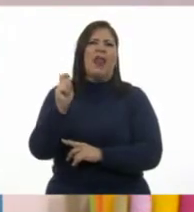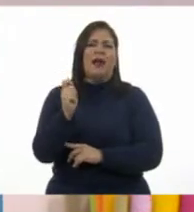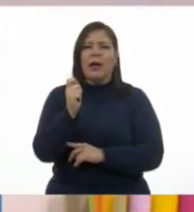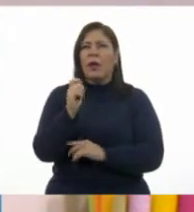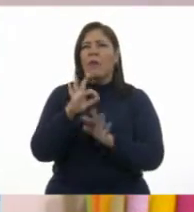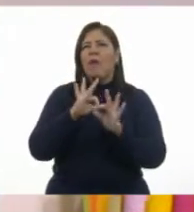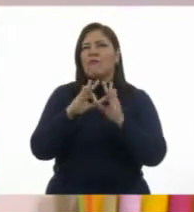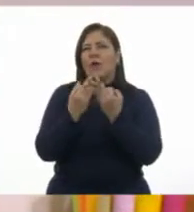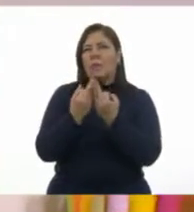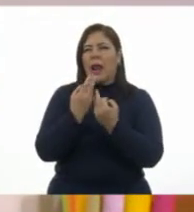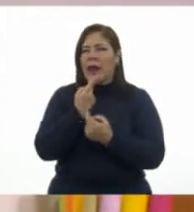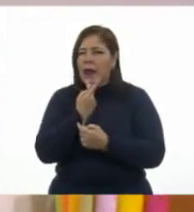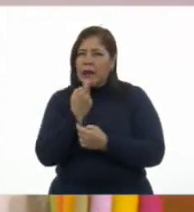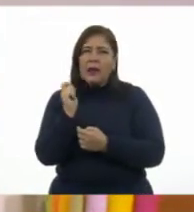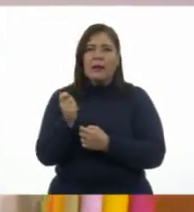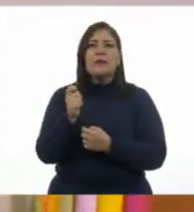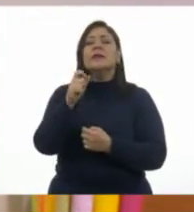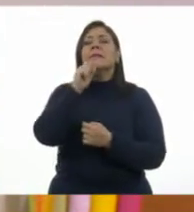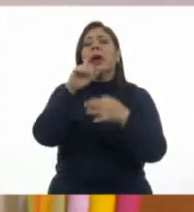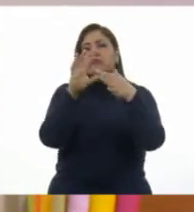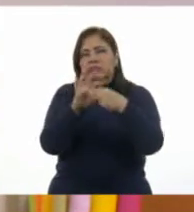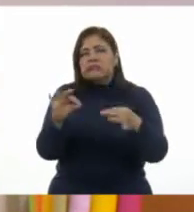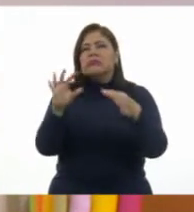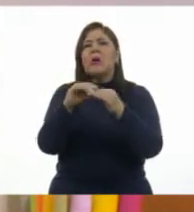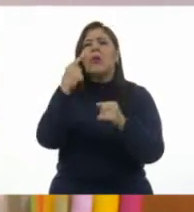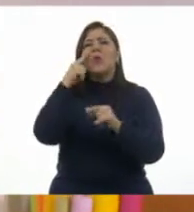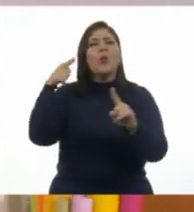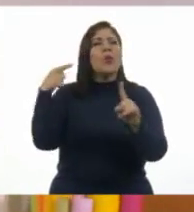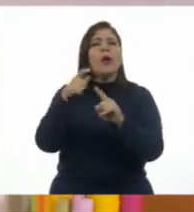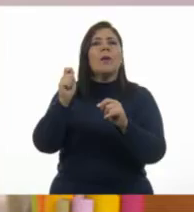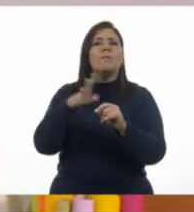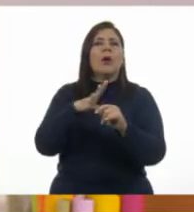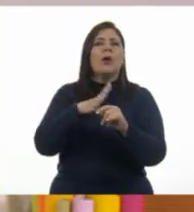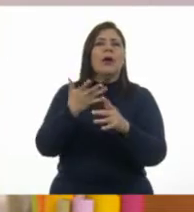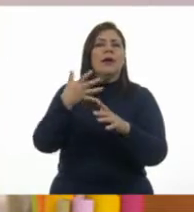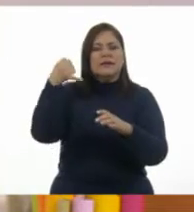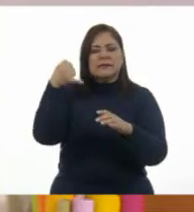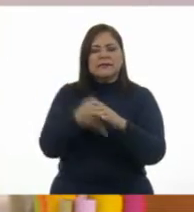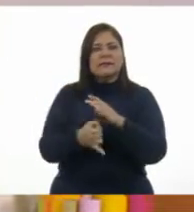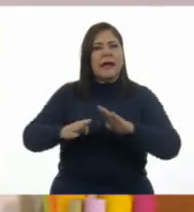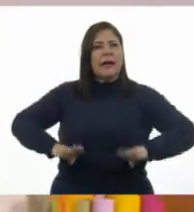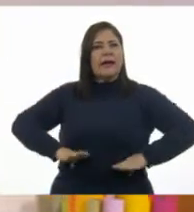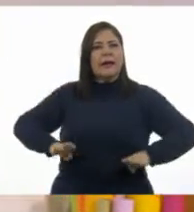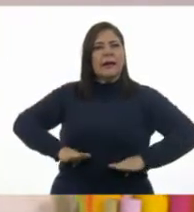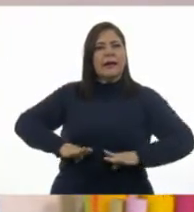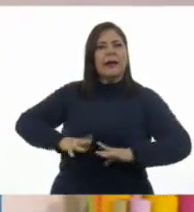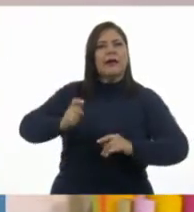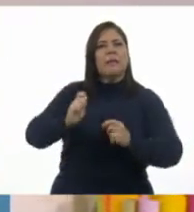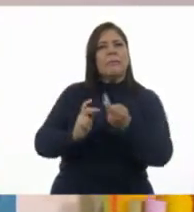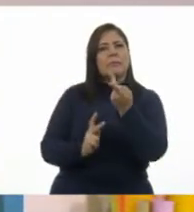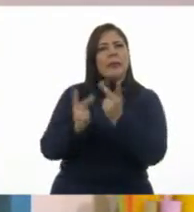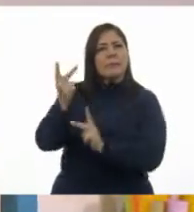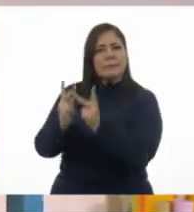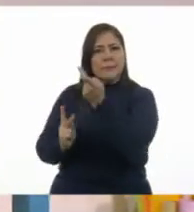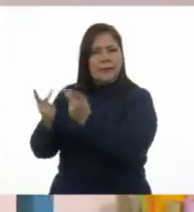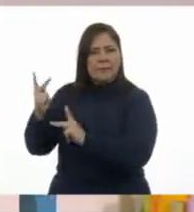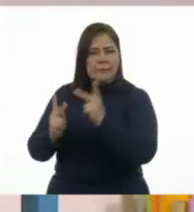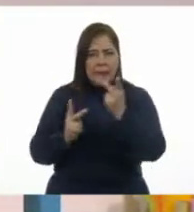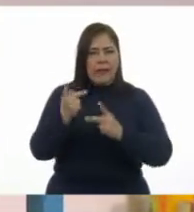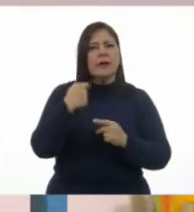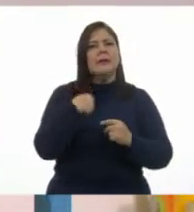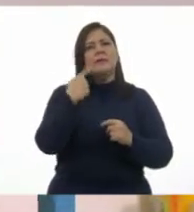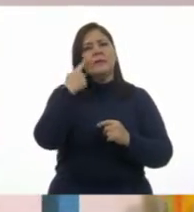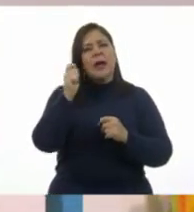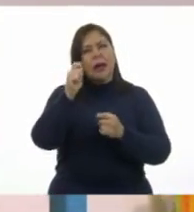vamos a aprender a hacer una descripción sobre las plantas. Vamos a enfocar nuestro escrito en